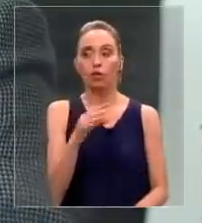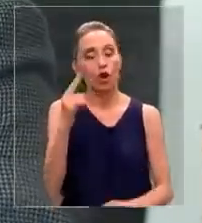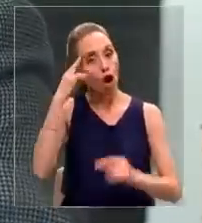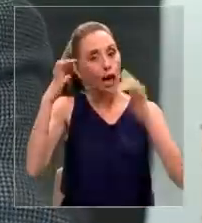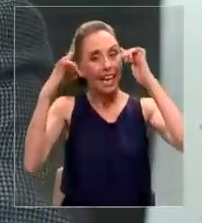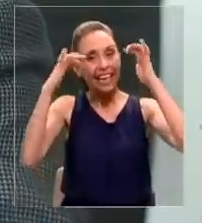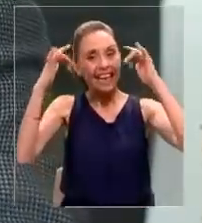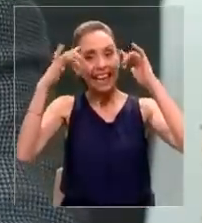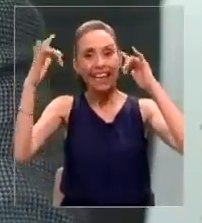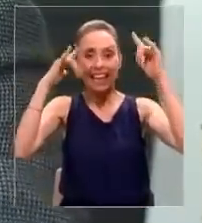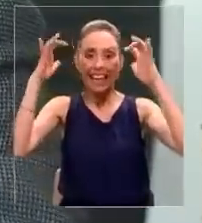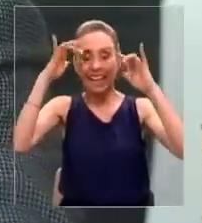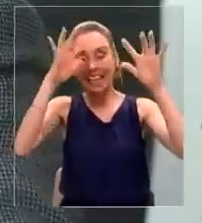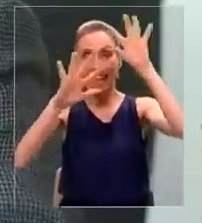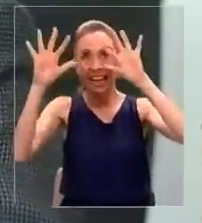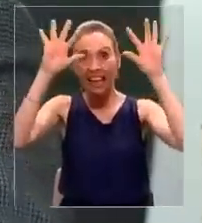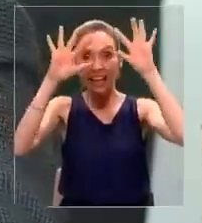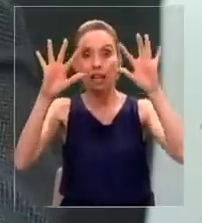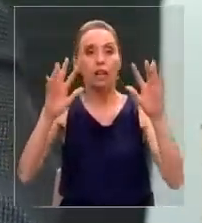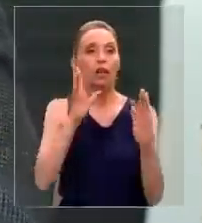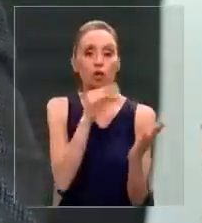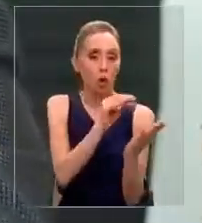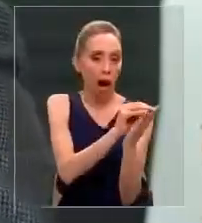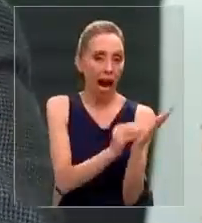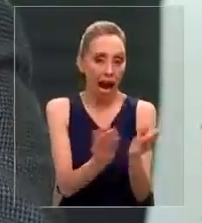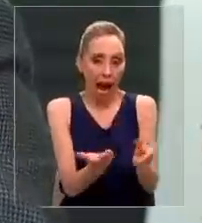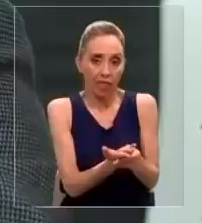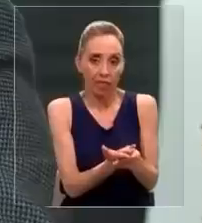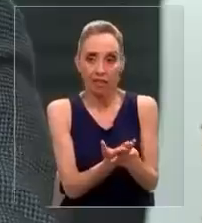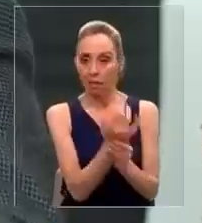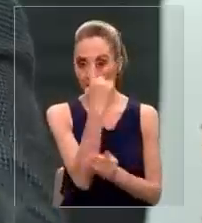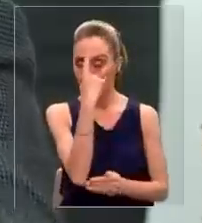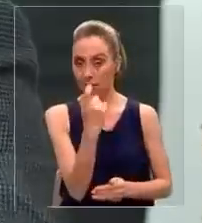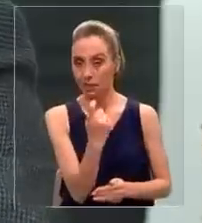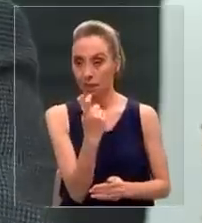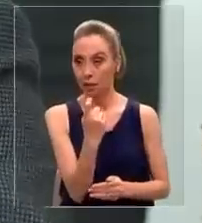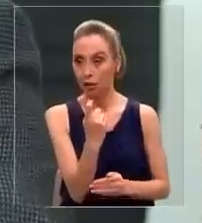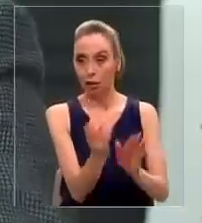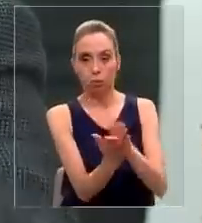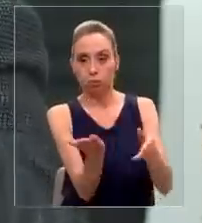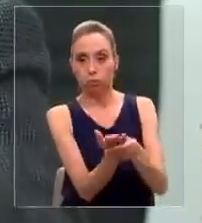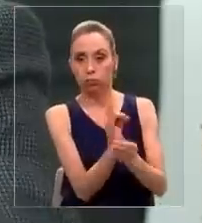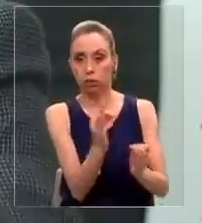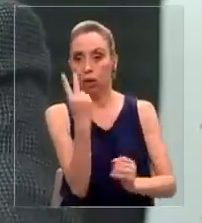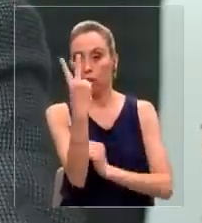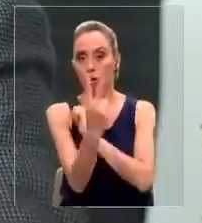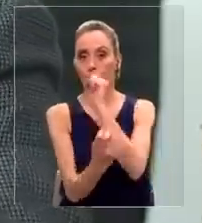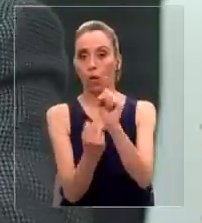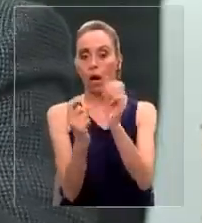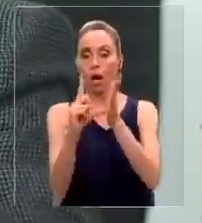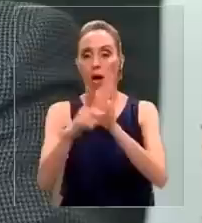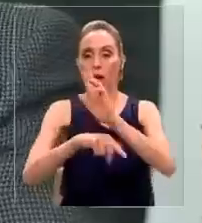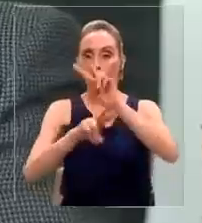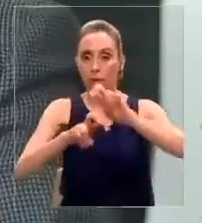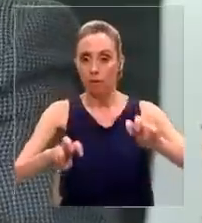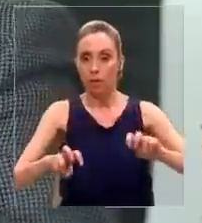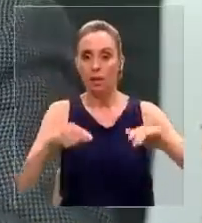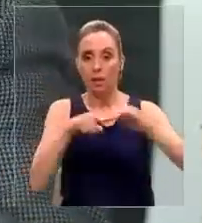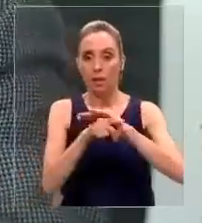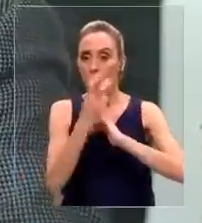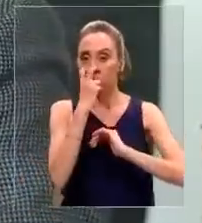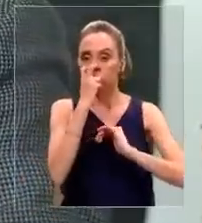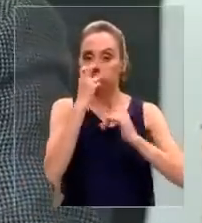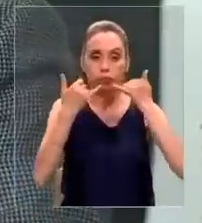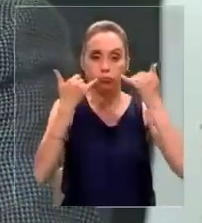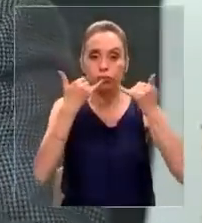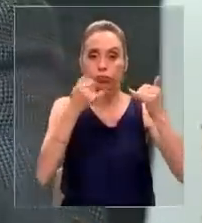especulan, ¿cierto?, sin ningún antecedente serio en la carpeta después de 2 años, con medidas intrusivas a